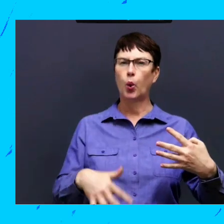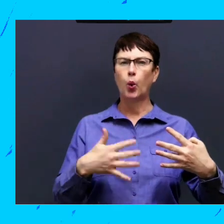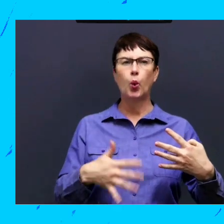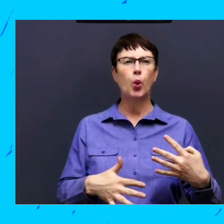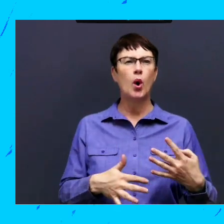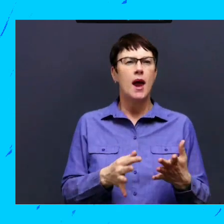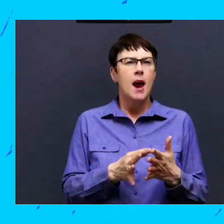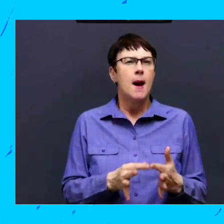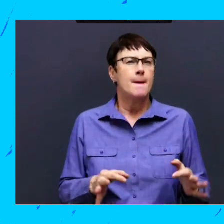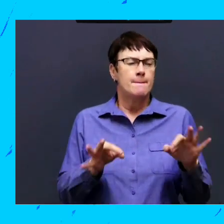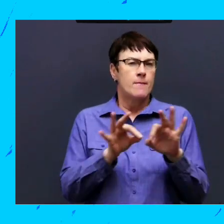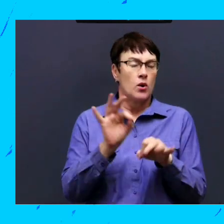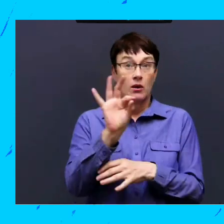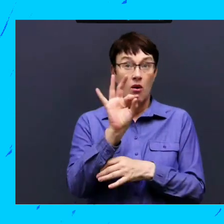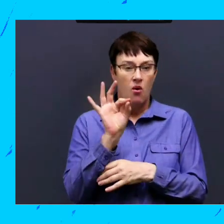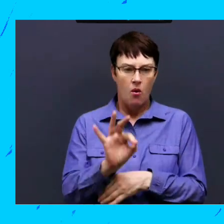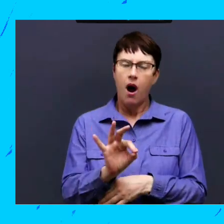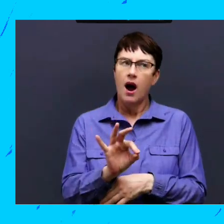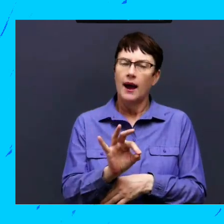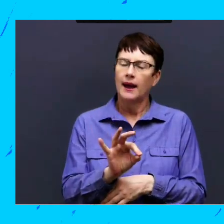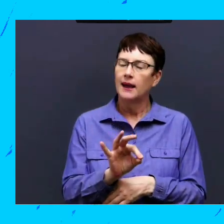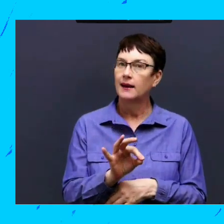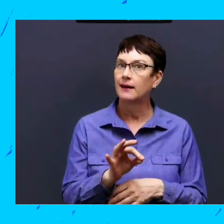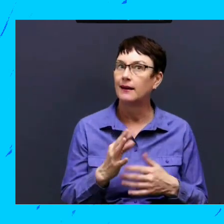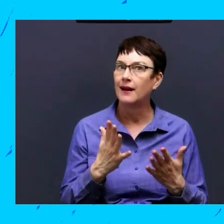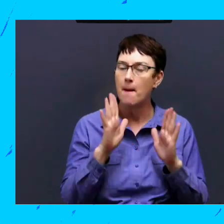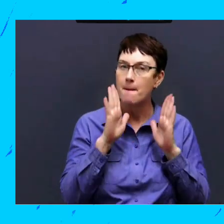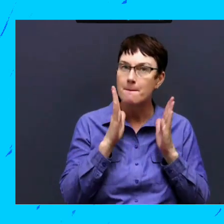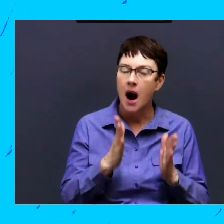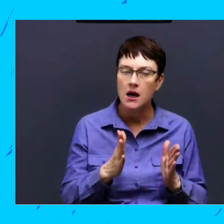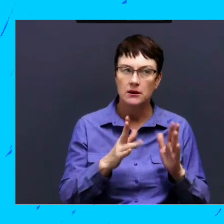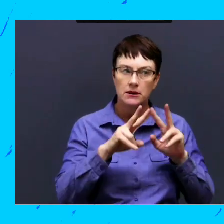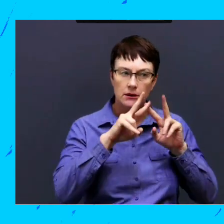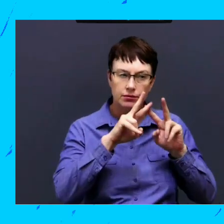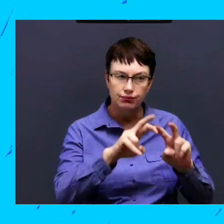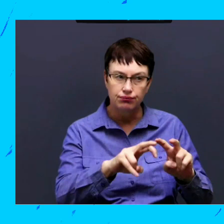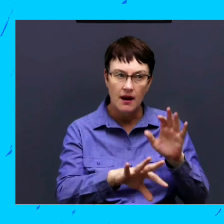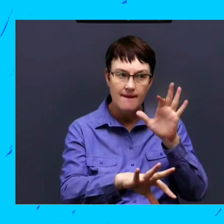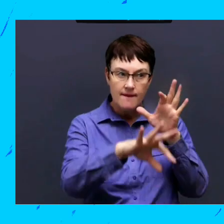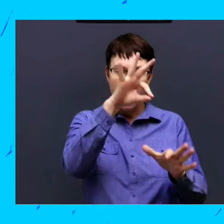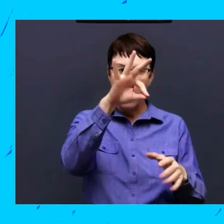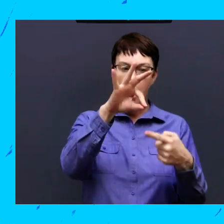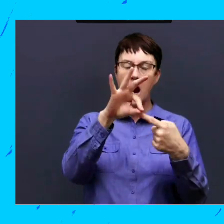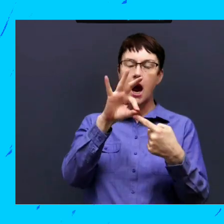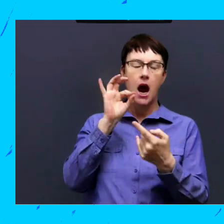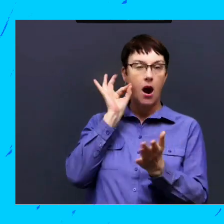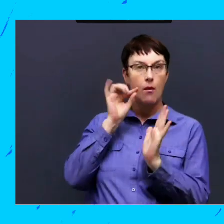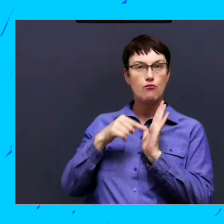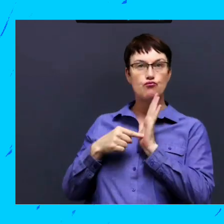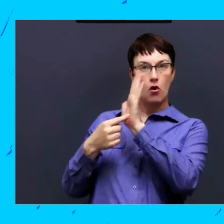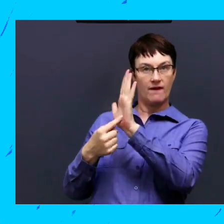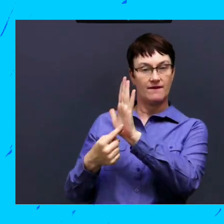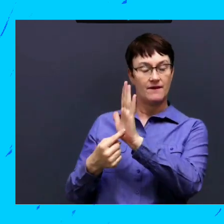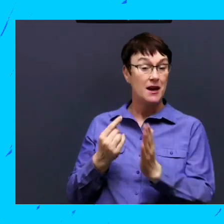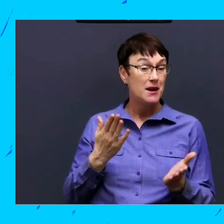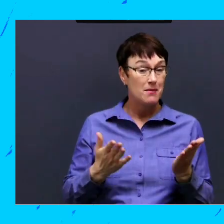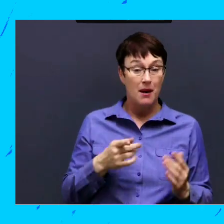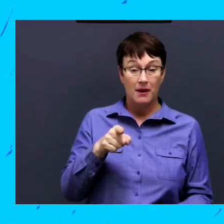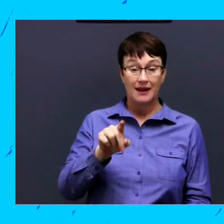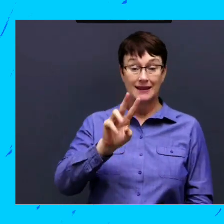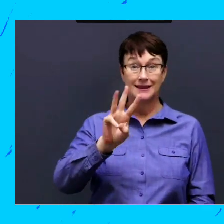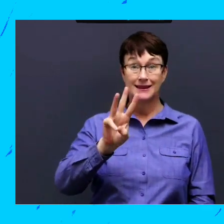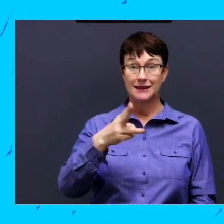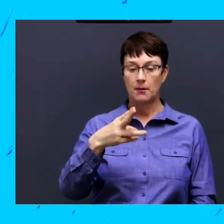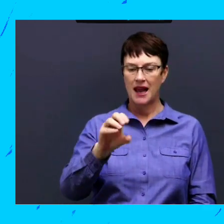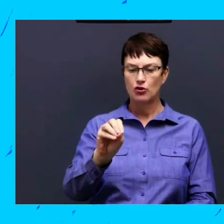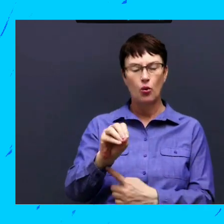las necesidades de los jóvenes. En AHA todo es basado en evidencia. Así que tal vez pudiera preguntarle a la OMS, ¿qué hacemos